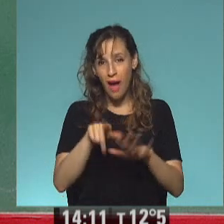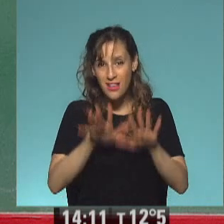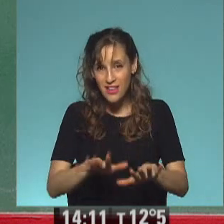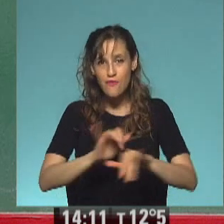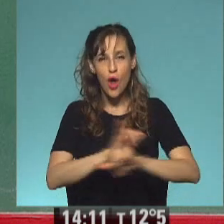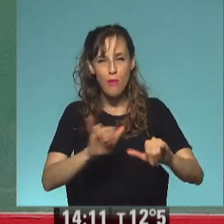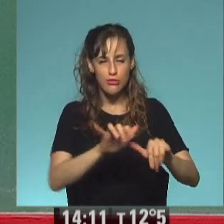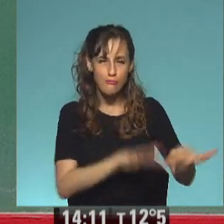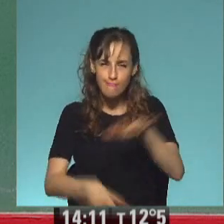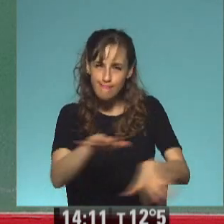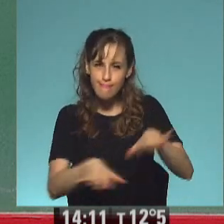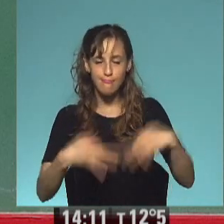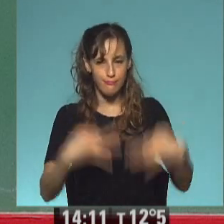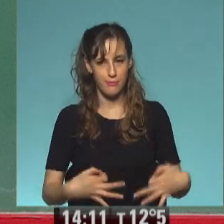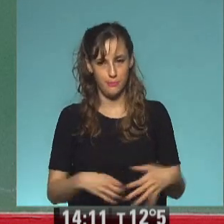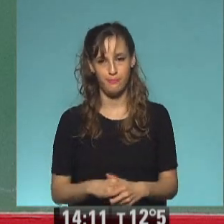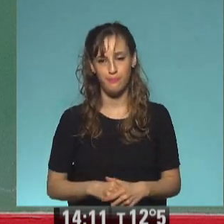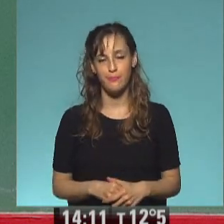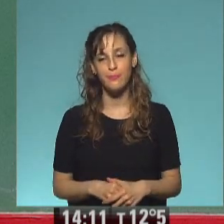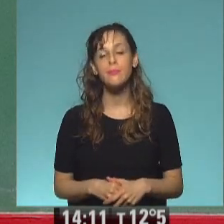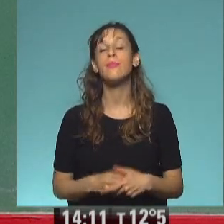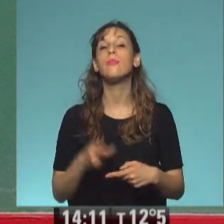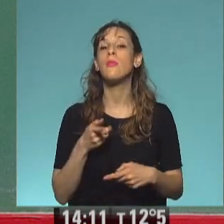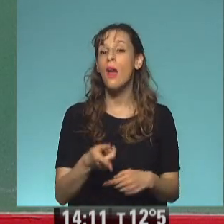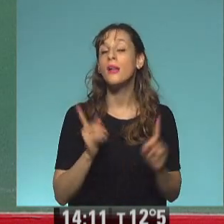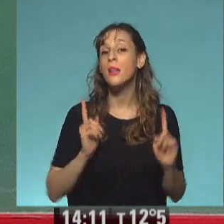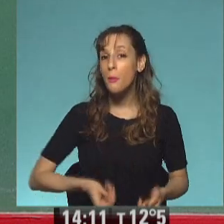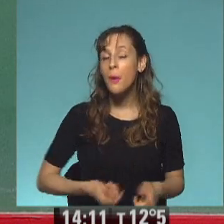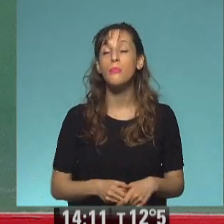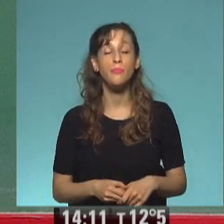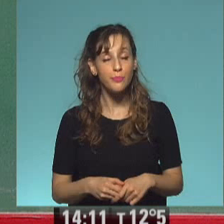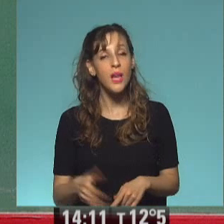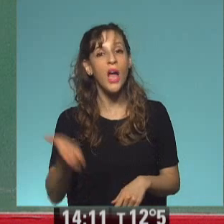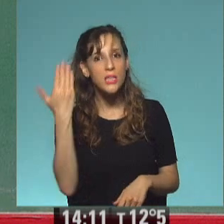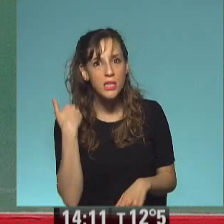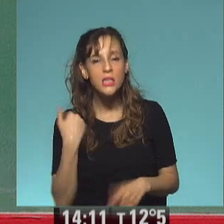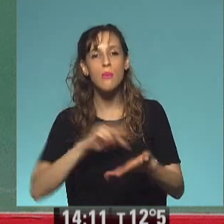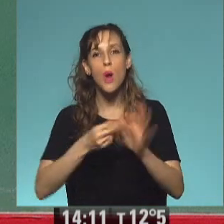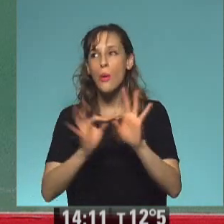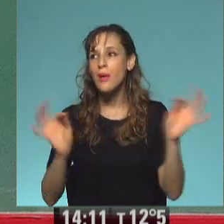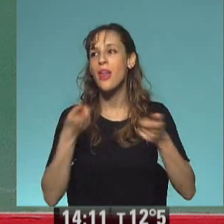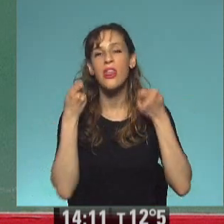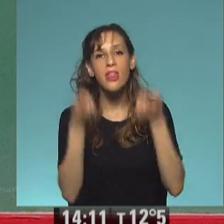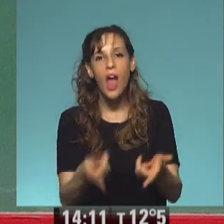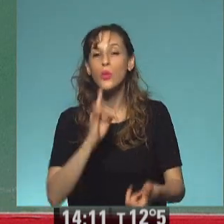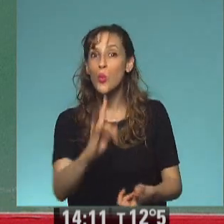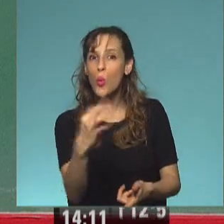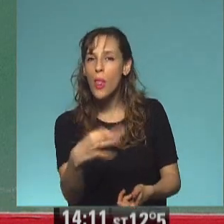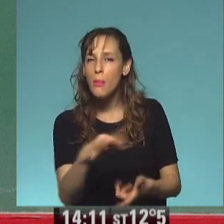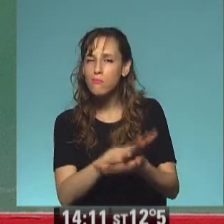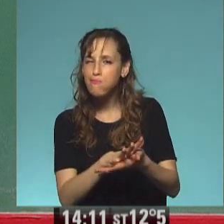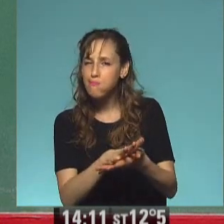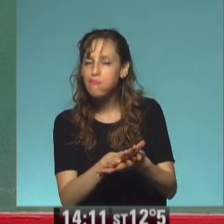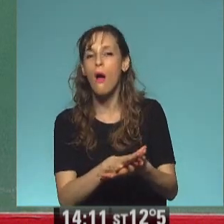recordar la información sobre sus colecciones. Y nos había quedado un problema para resolver en casa, que lo